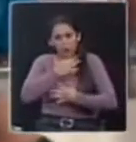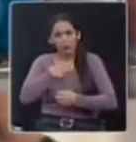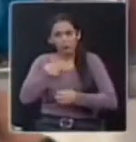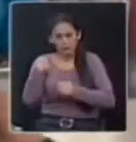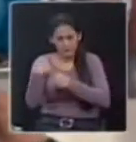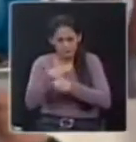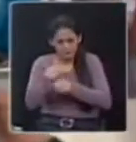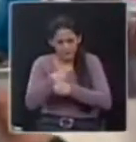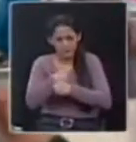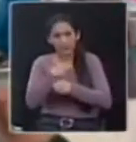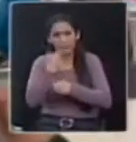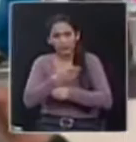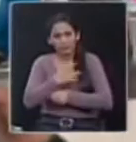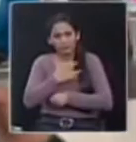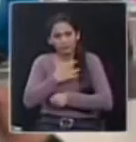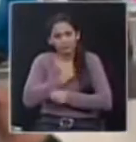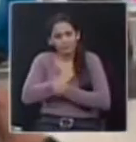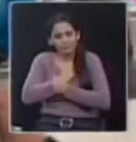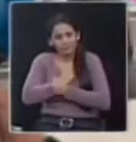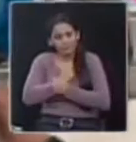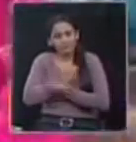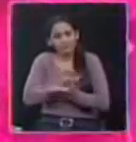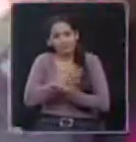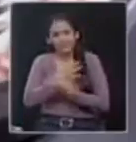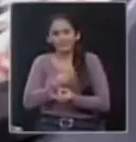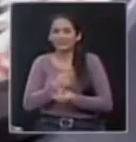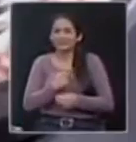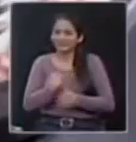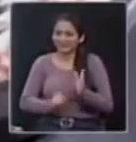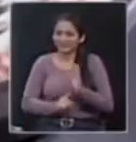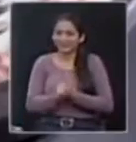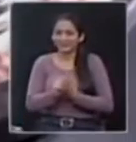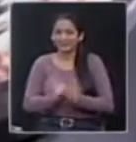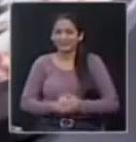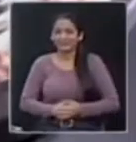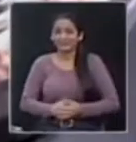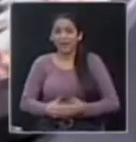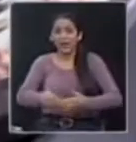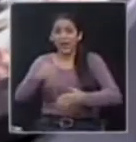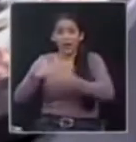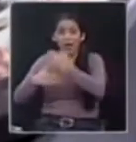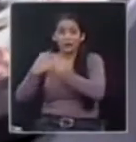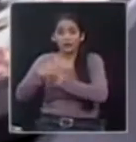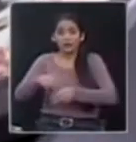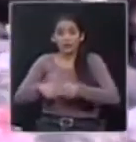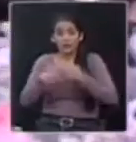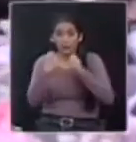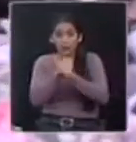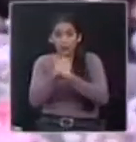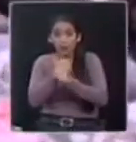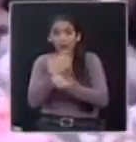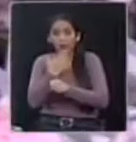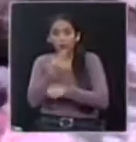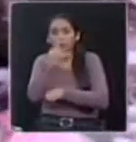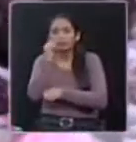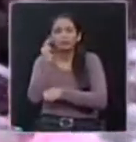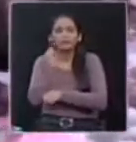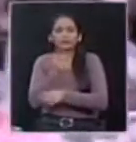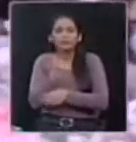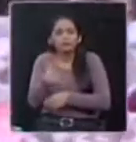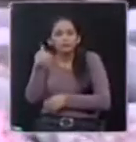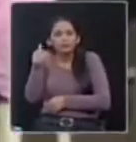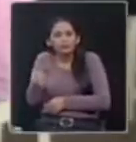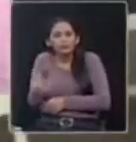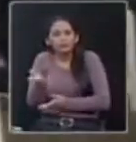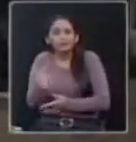con fortaleza, con dedicación y con pasión. Chero inició su trabajo desde muy pequeño colaborando a sus padres, quienes fueron el